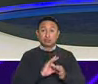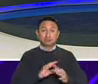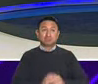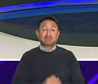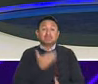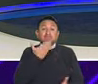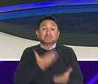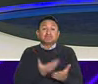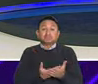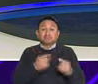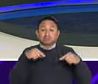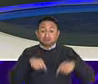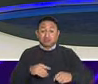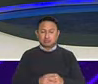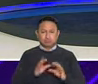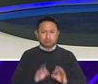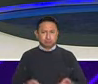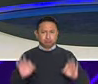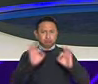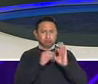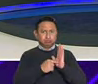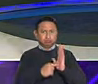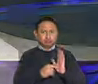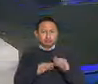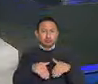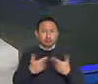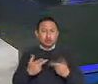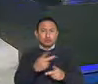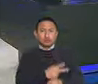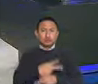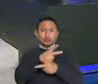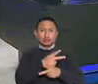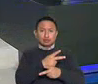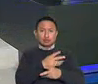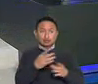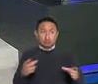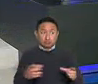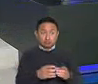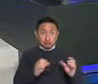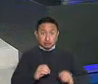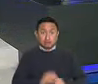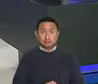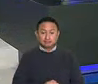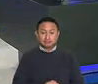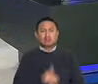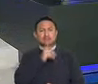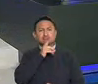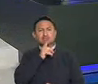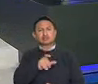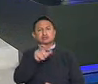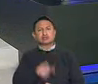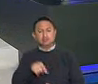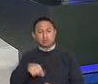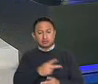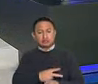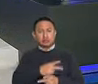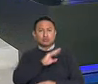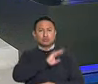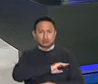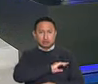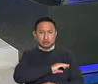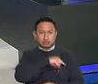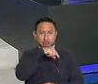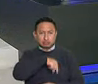Gracias, Adriana. Así es importante cómo se conforman el consejo, los consejos. Claro que sí. ¿Ah? Quienes estarán también en el Consejo Metropolitano,